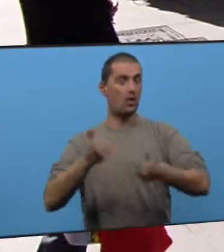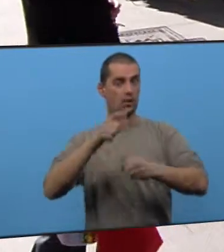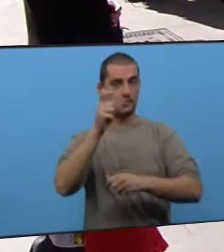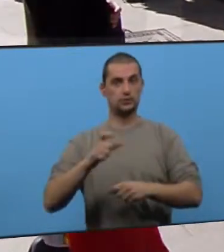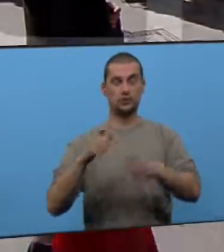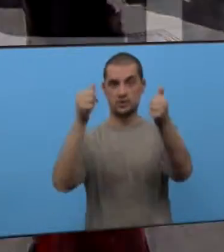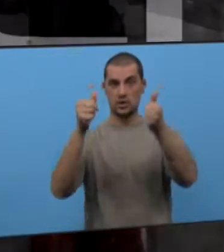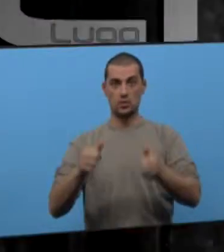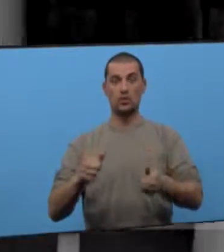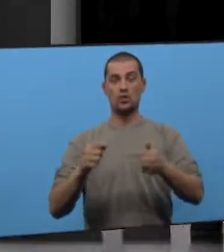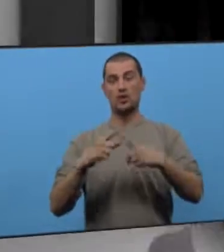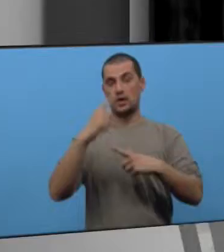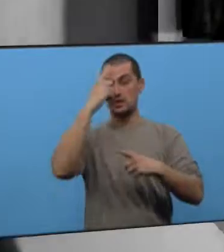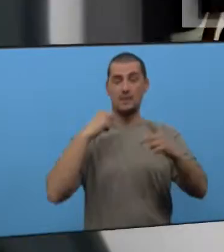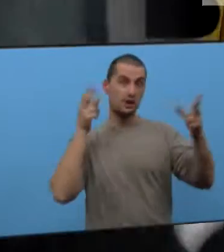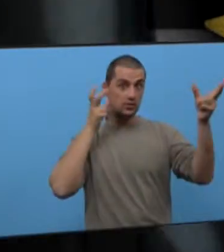Sur.